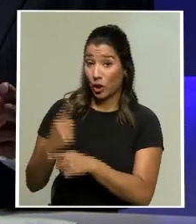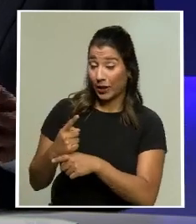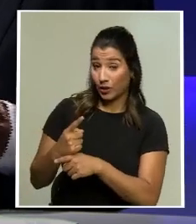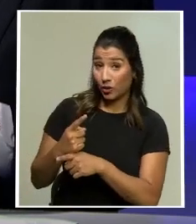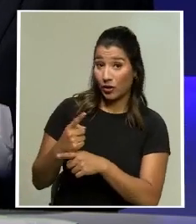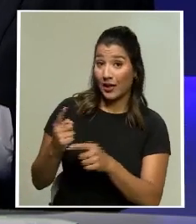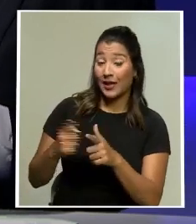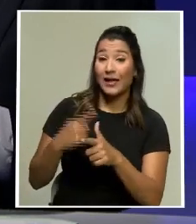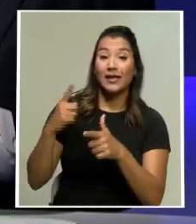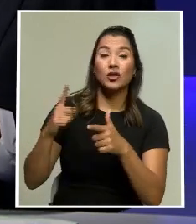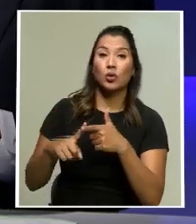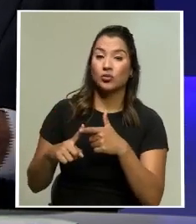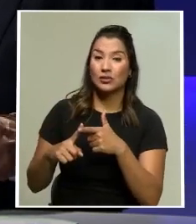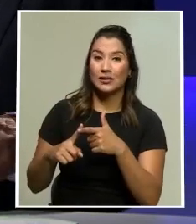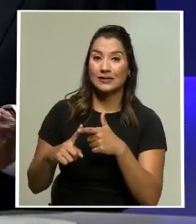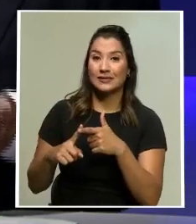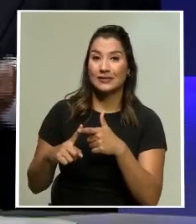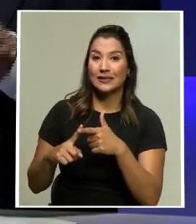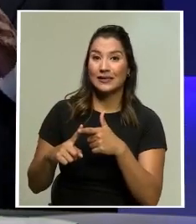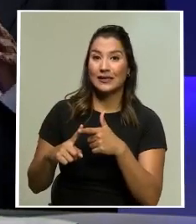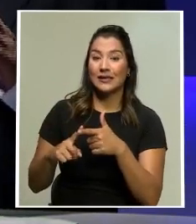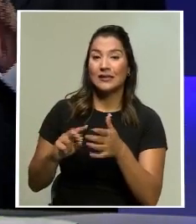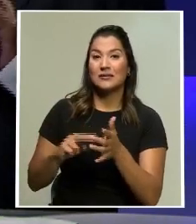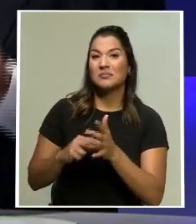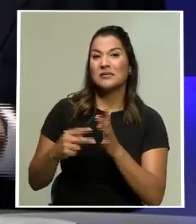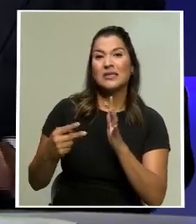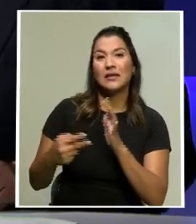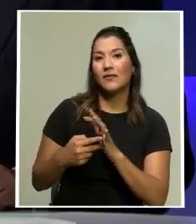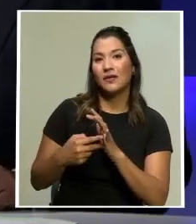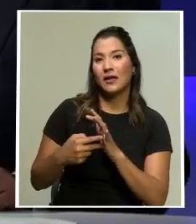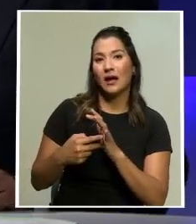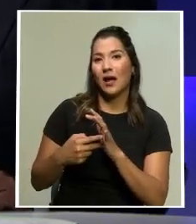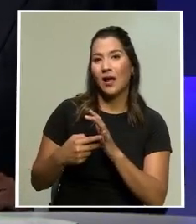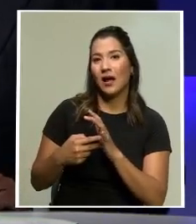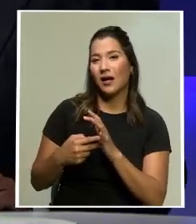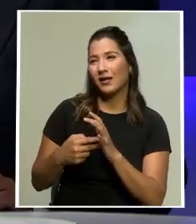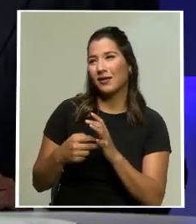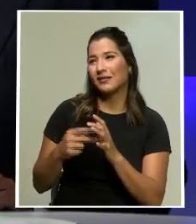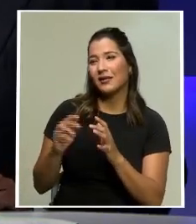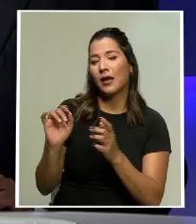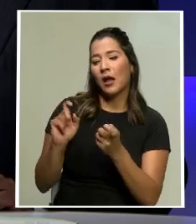es una popularidad bastante inflada.